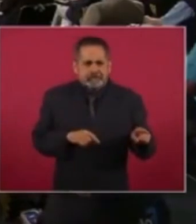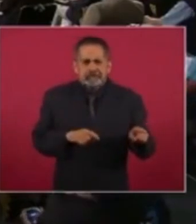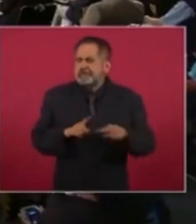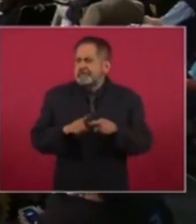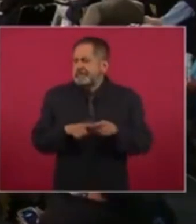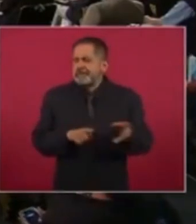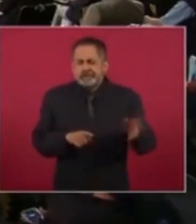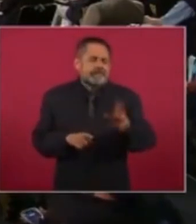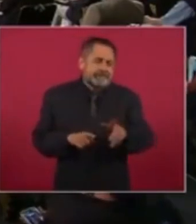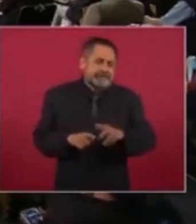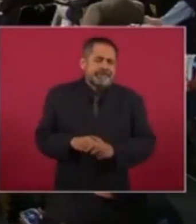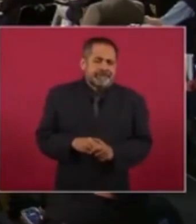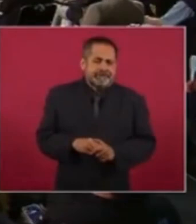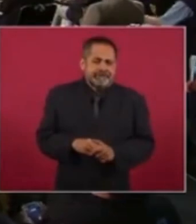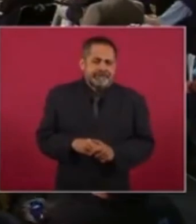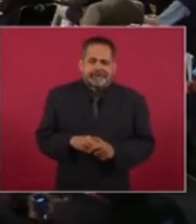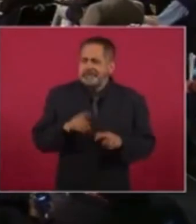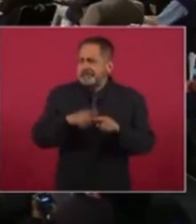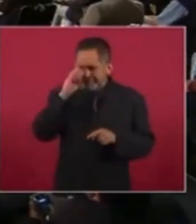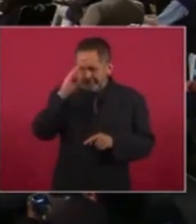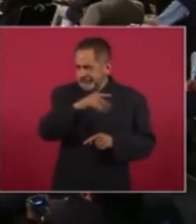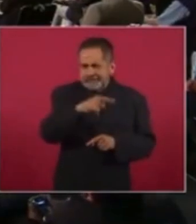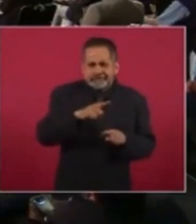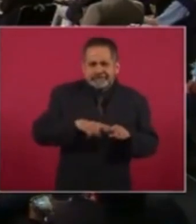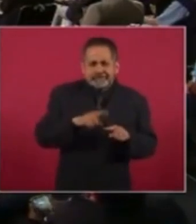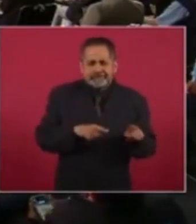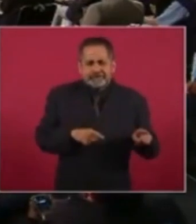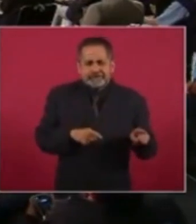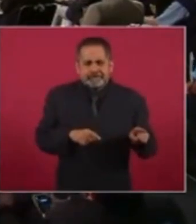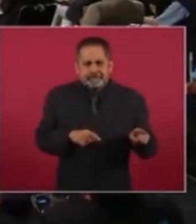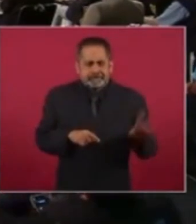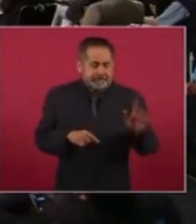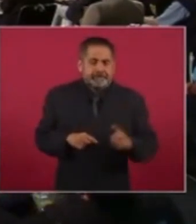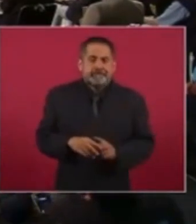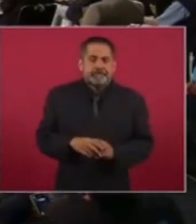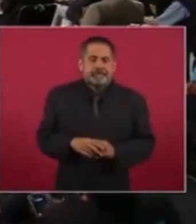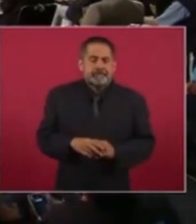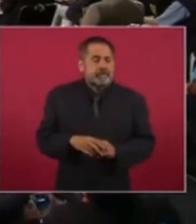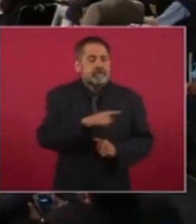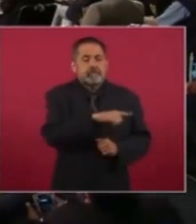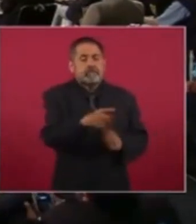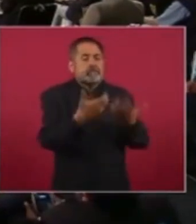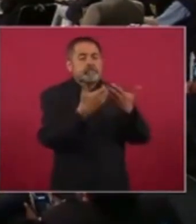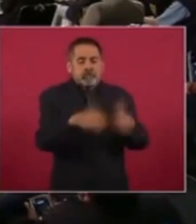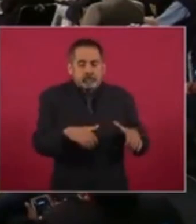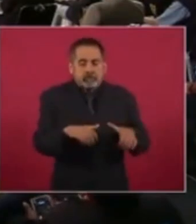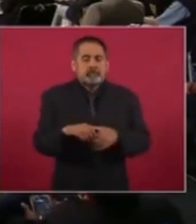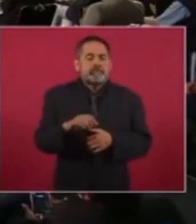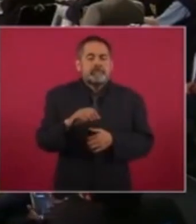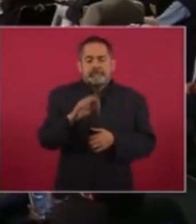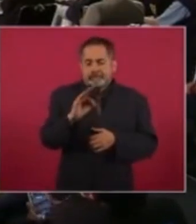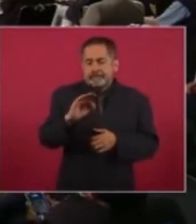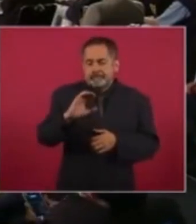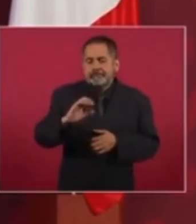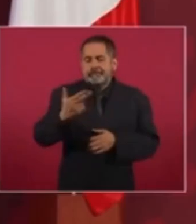fíjense, este señor es el cuñado de Calderón.